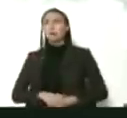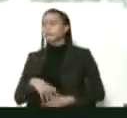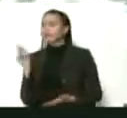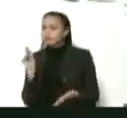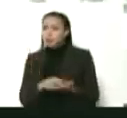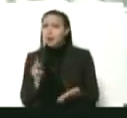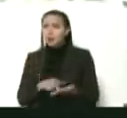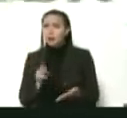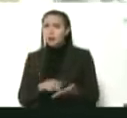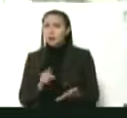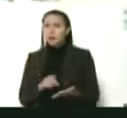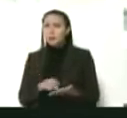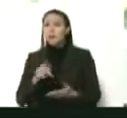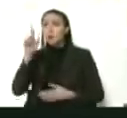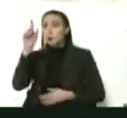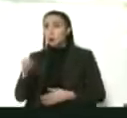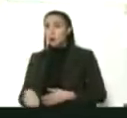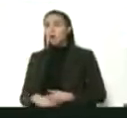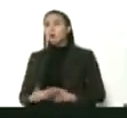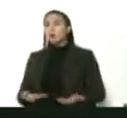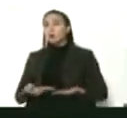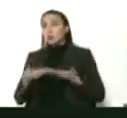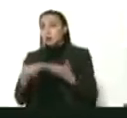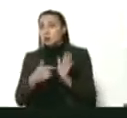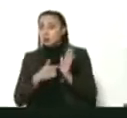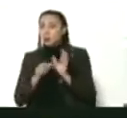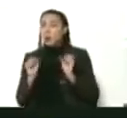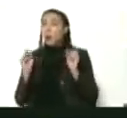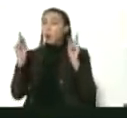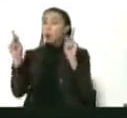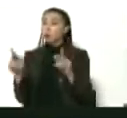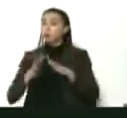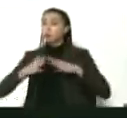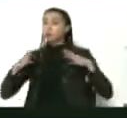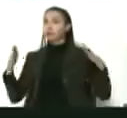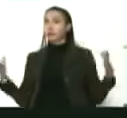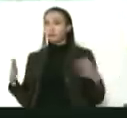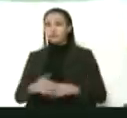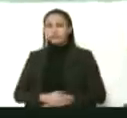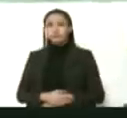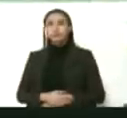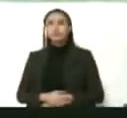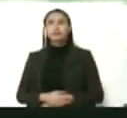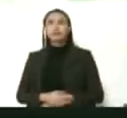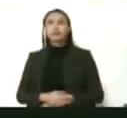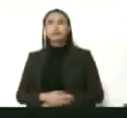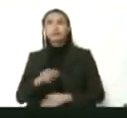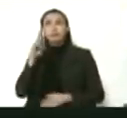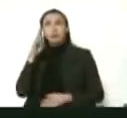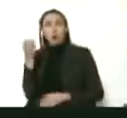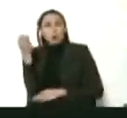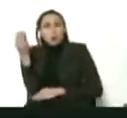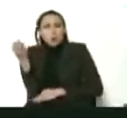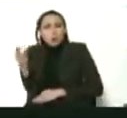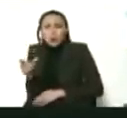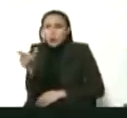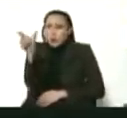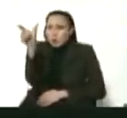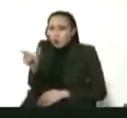Participamos. Pero ahí se ha impuesto un oportunismo muy grande. Yo vi unas declaraciones